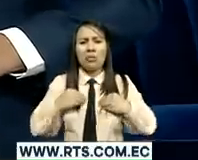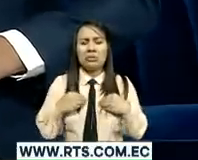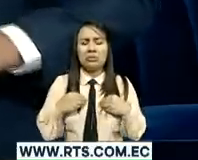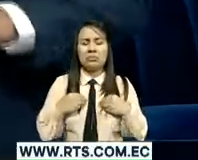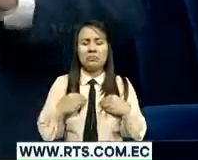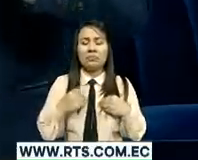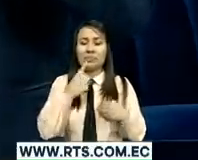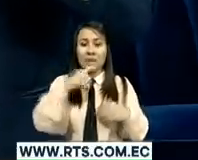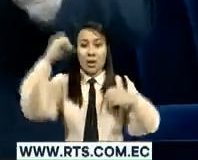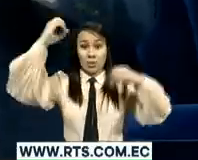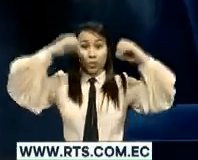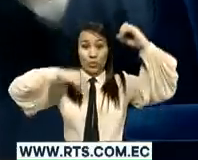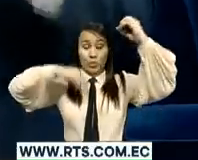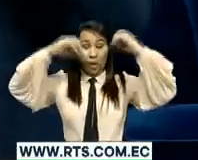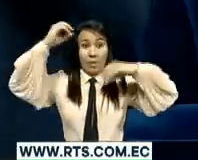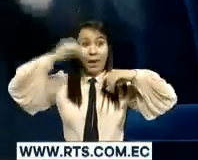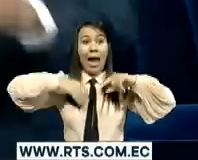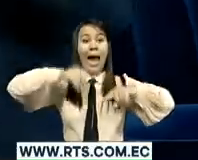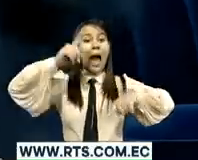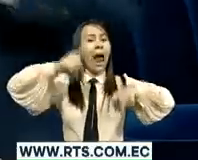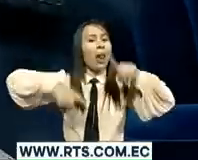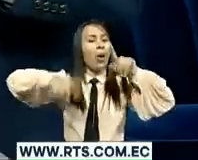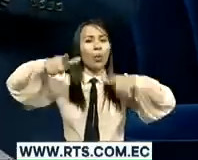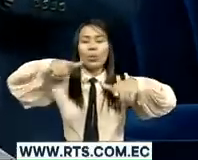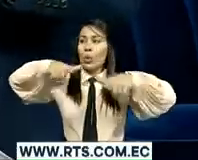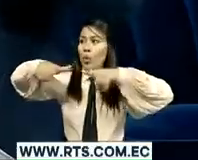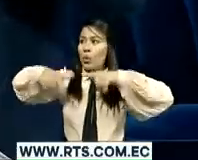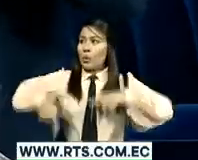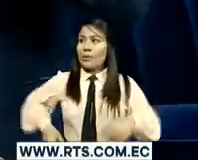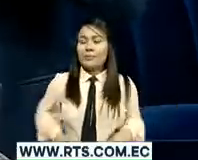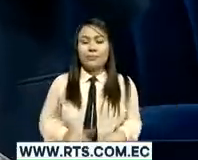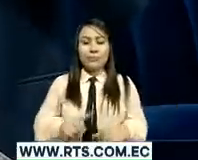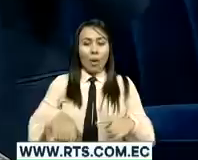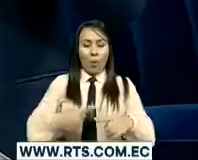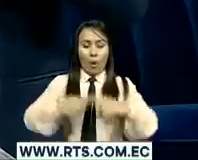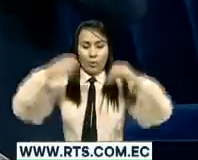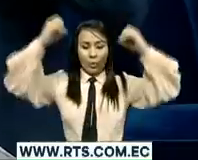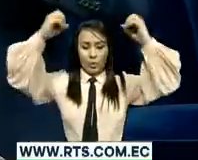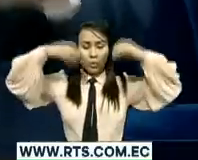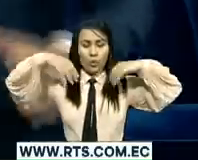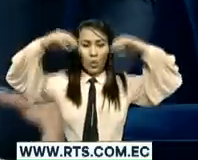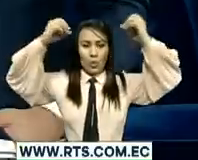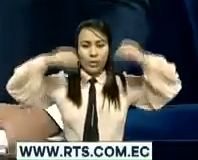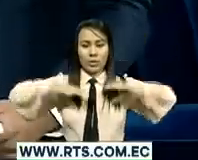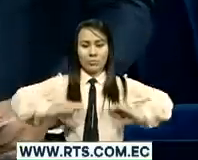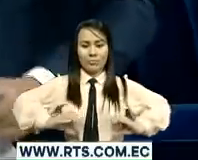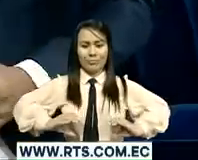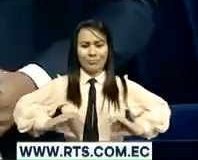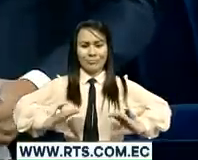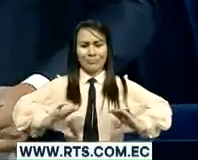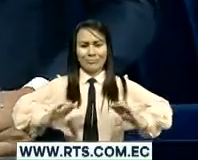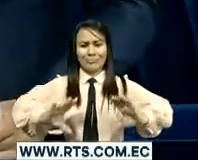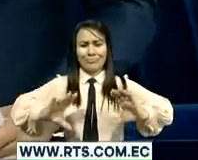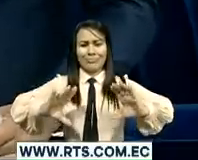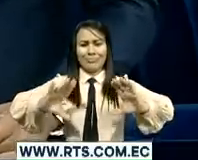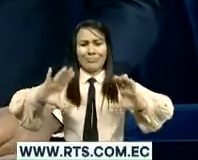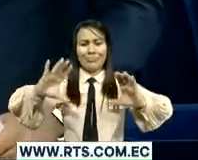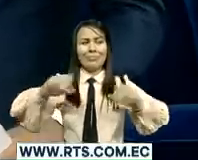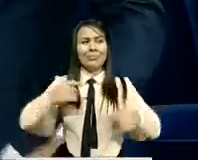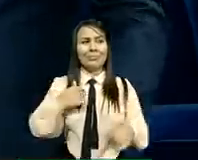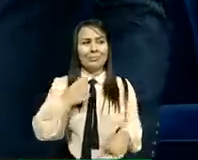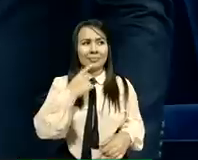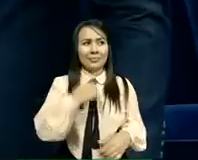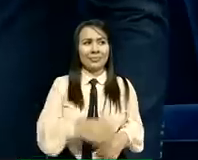Tocayo, hay en algunos lugares específicos, cuando hay mucha lluvia, que a propósito,